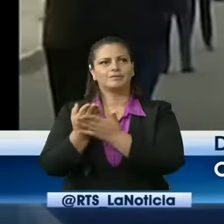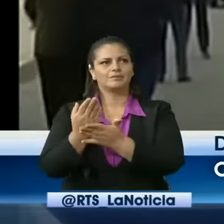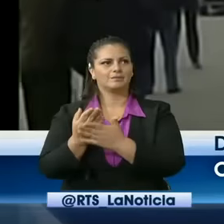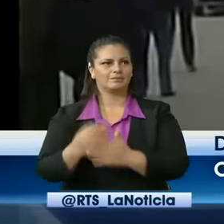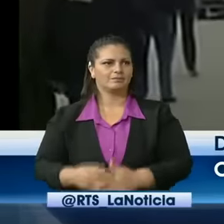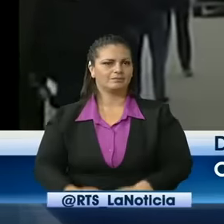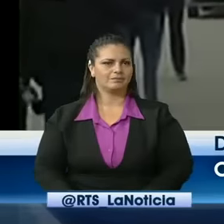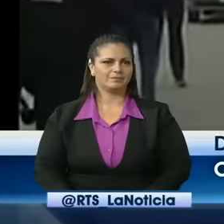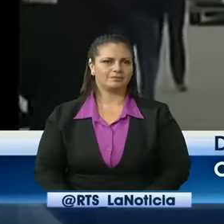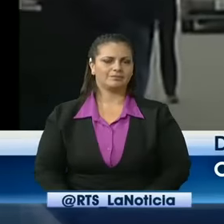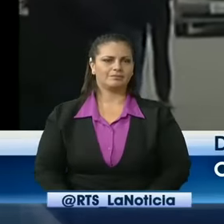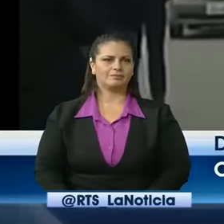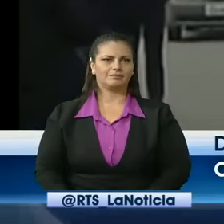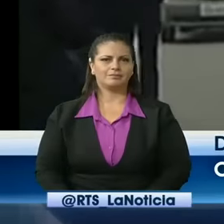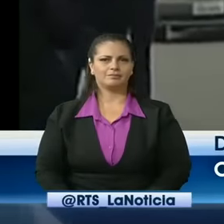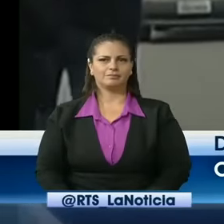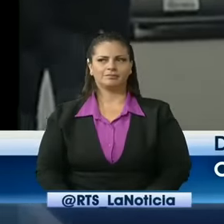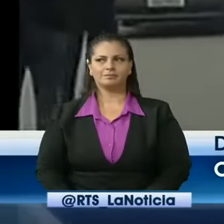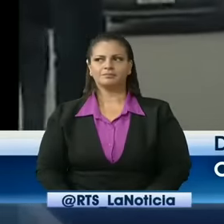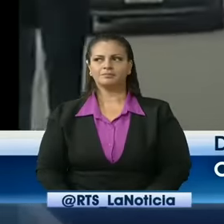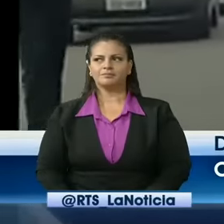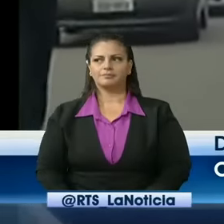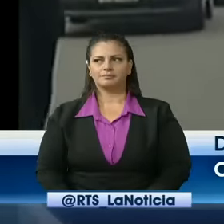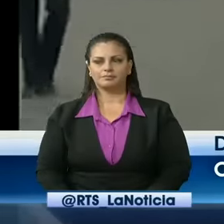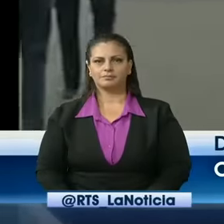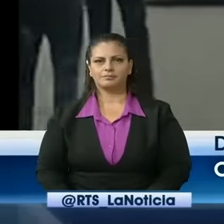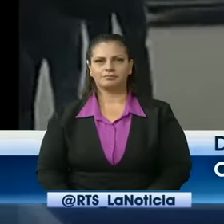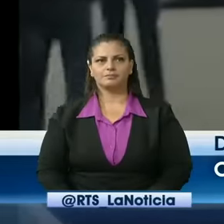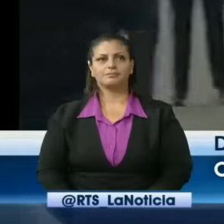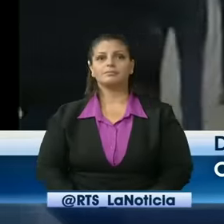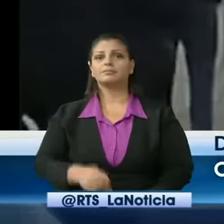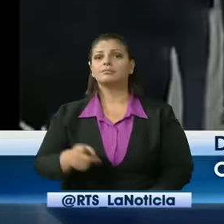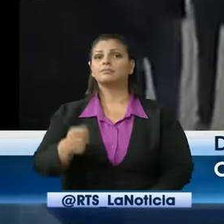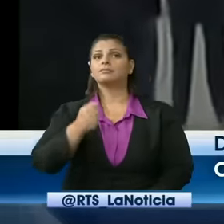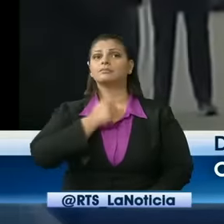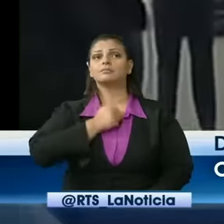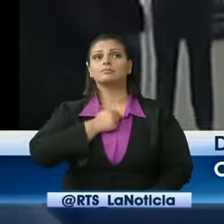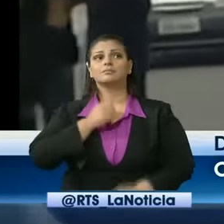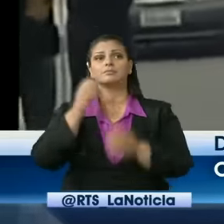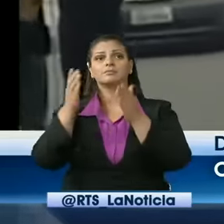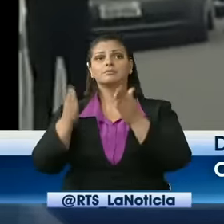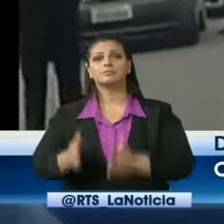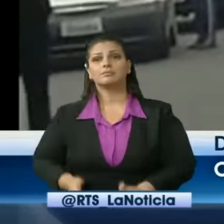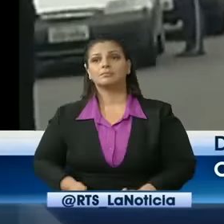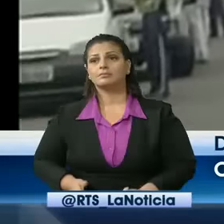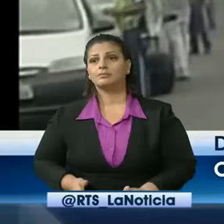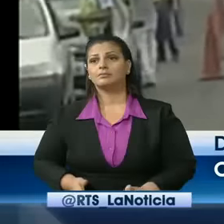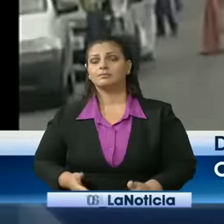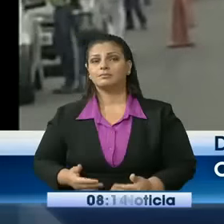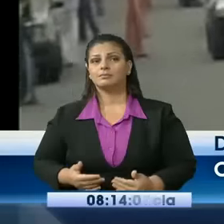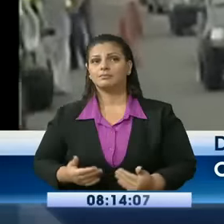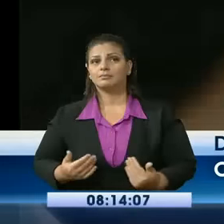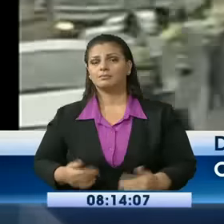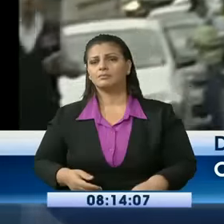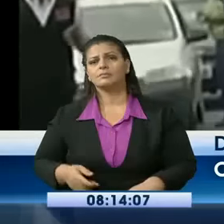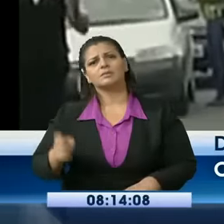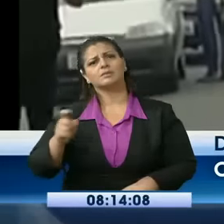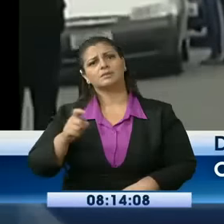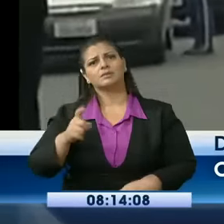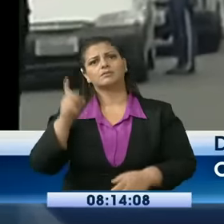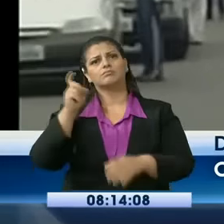que el vehículo o el propietario del vehículo ya tuvo que haber cancelado